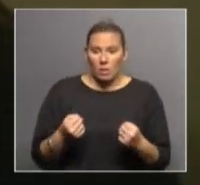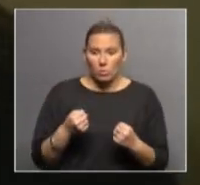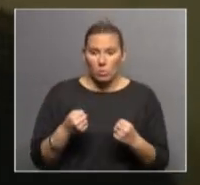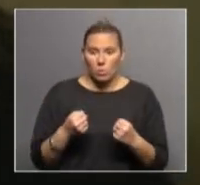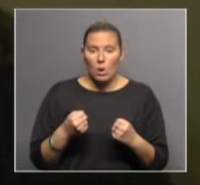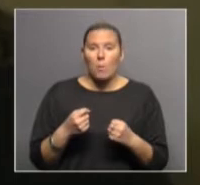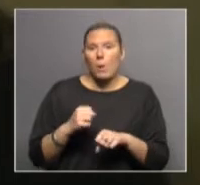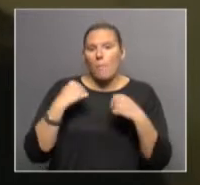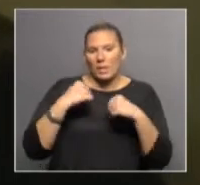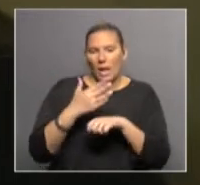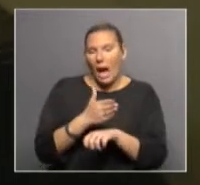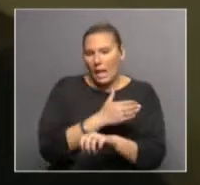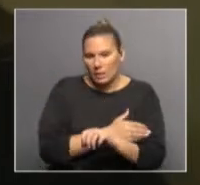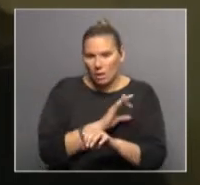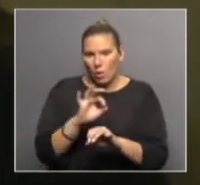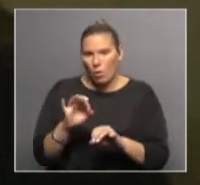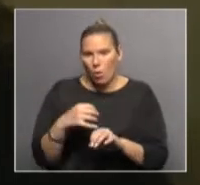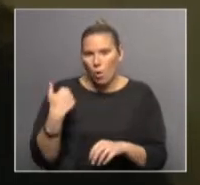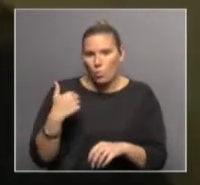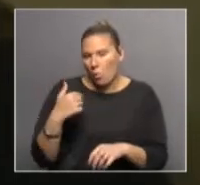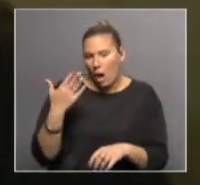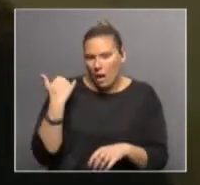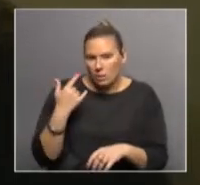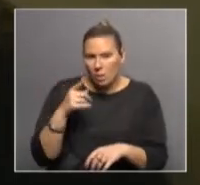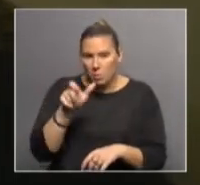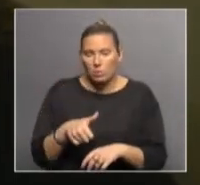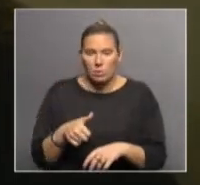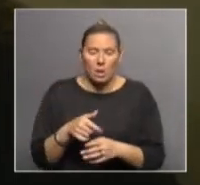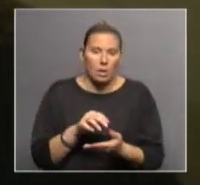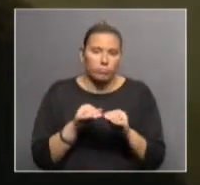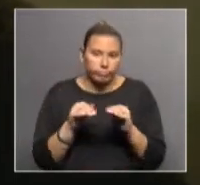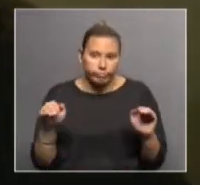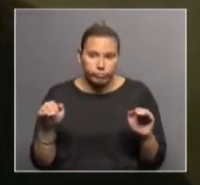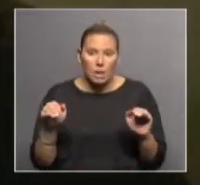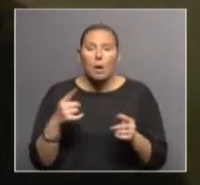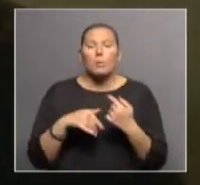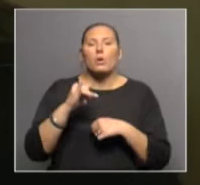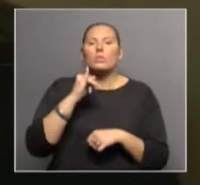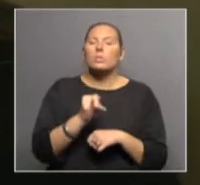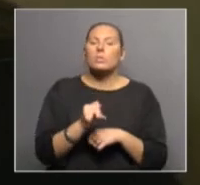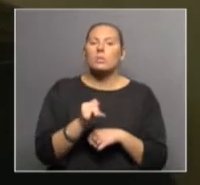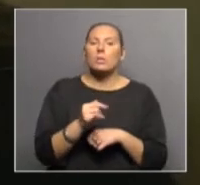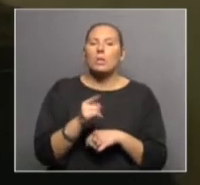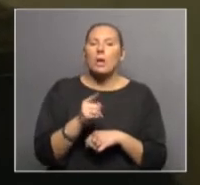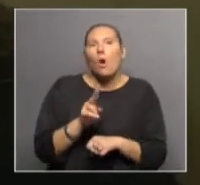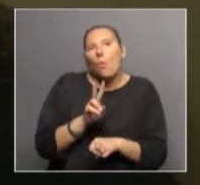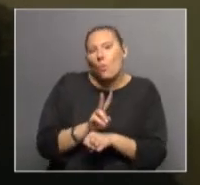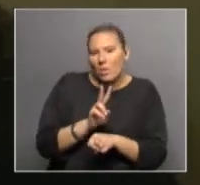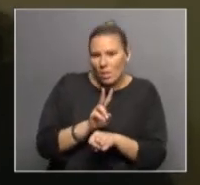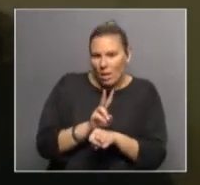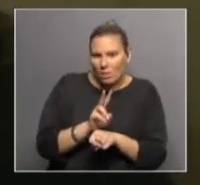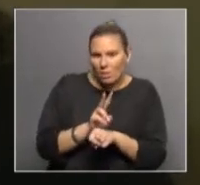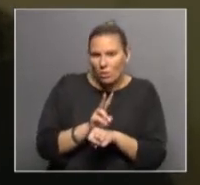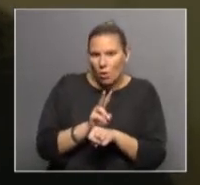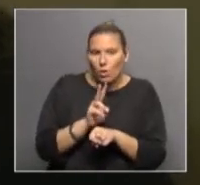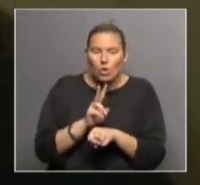que haya practicado previamente o que sea una persona sedentaria. Lo que sí hay que tener ciertos cuidados en el control